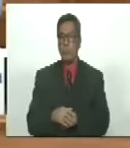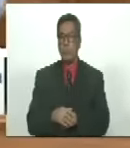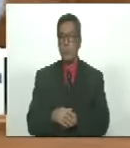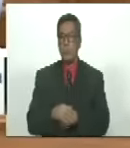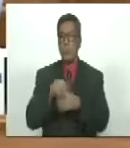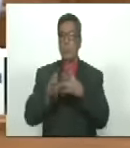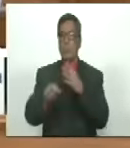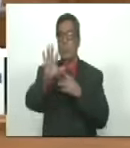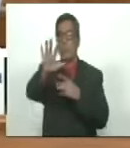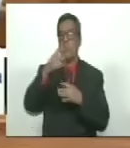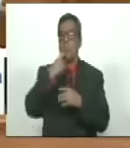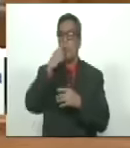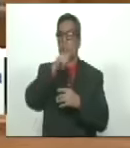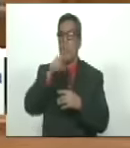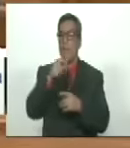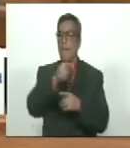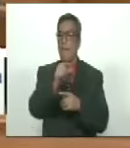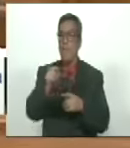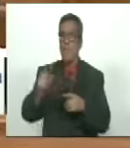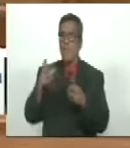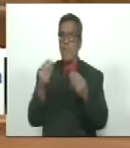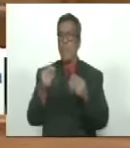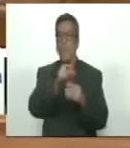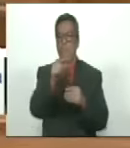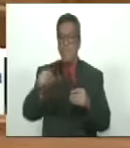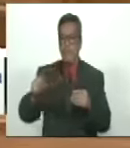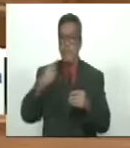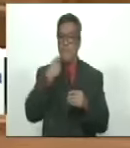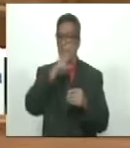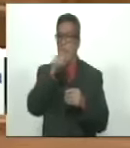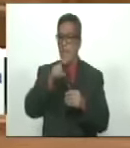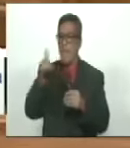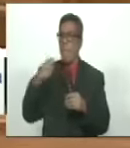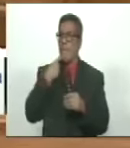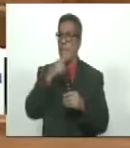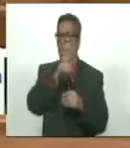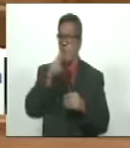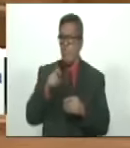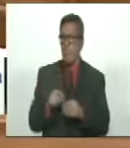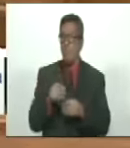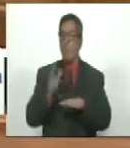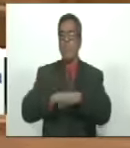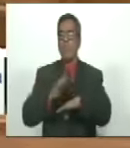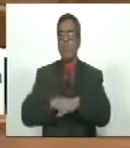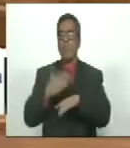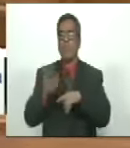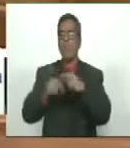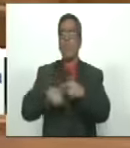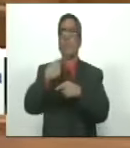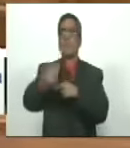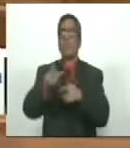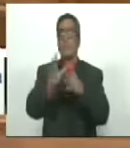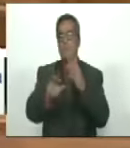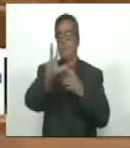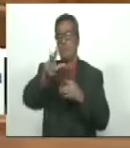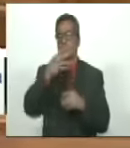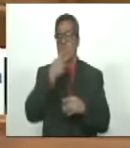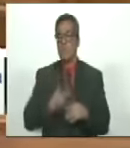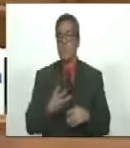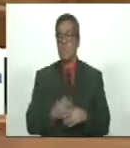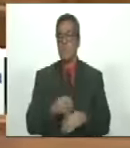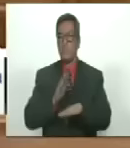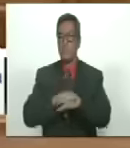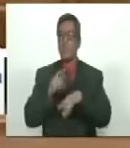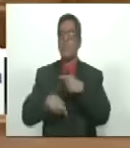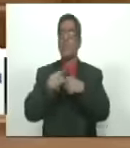con las 5 preguntas, mucha gente nos preguntó, estoy seguro que a todas y a todos ustedes les preguntó, ¿qué va a pasar después del 3?